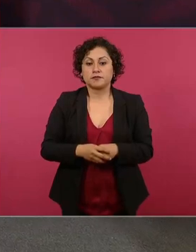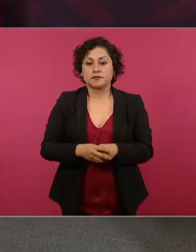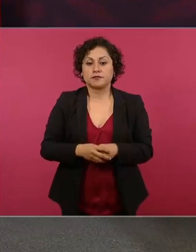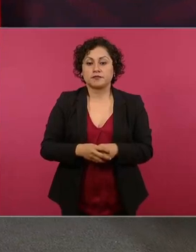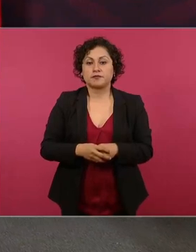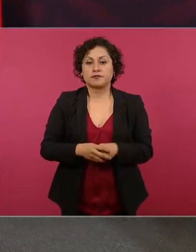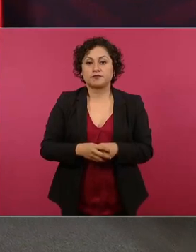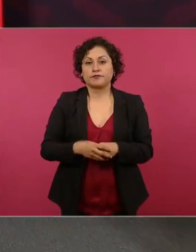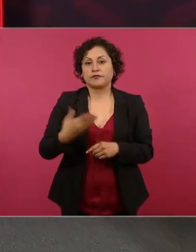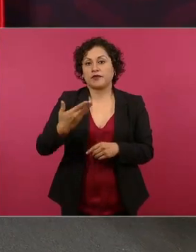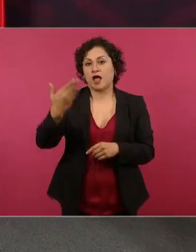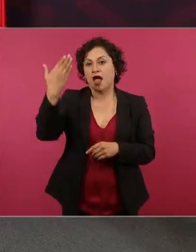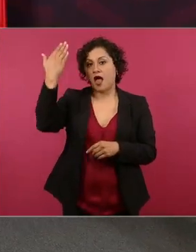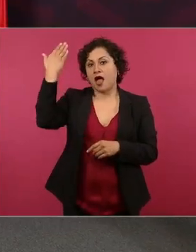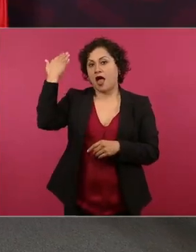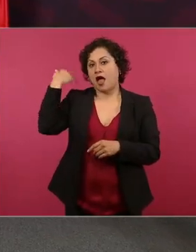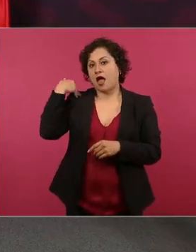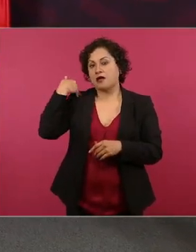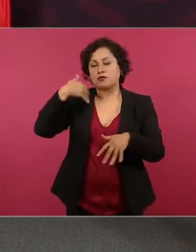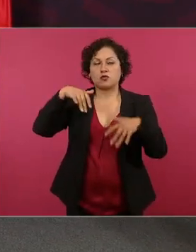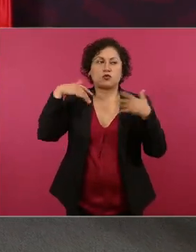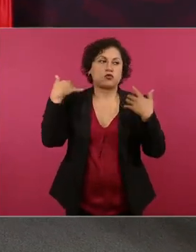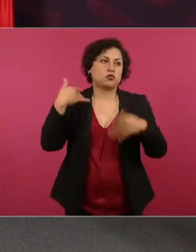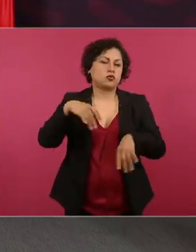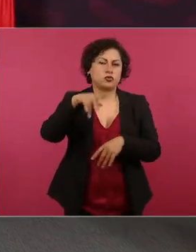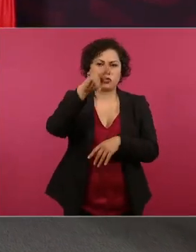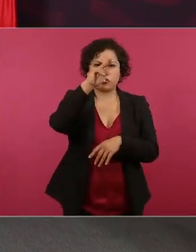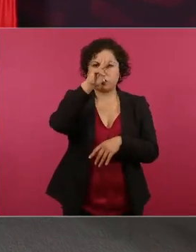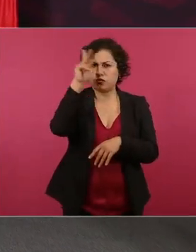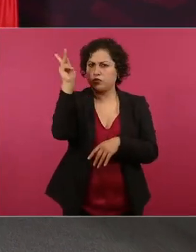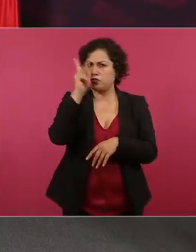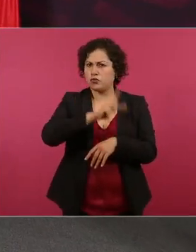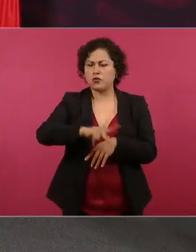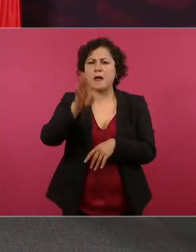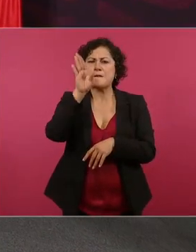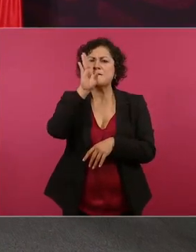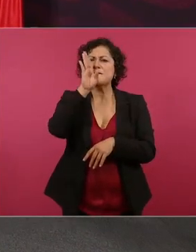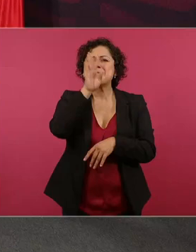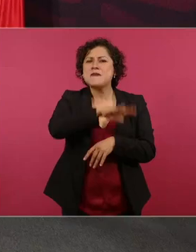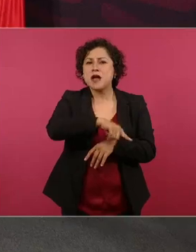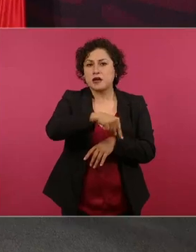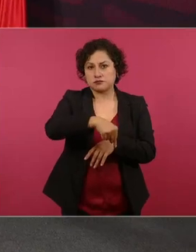Antes era terrible lo que sucedía en el norte.